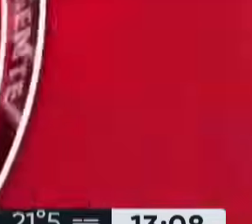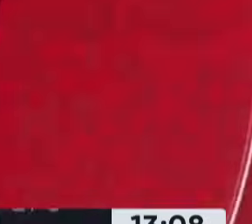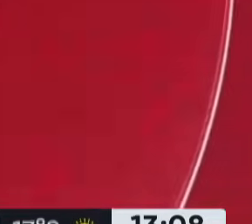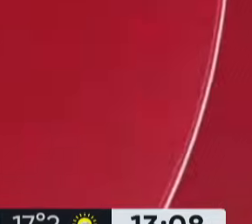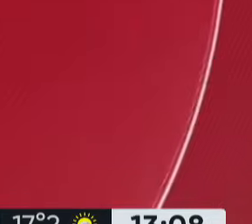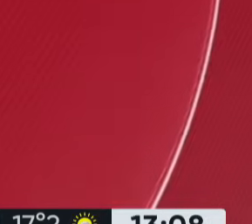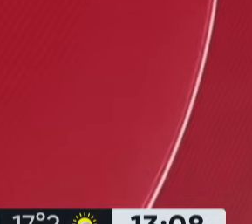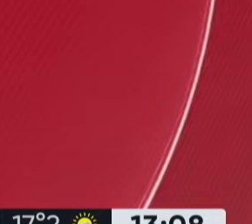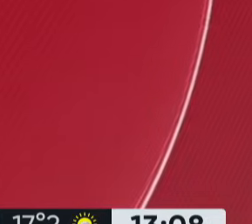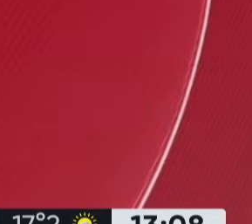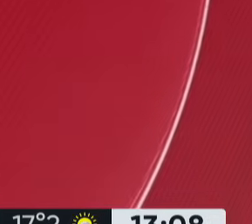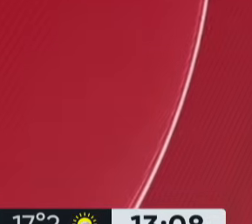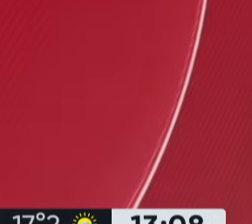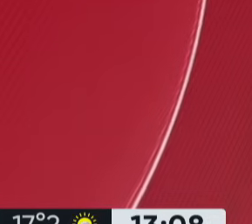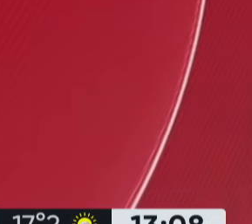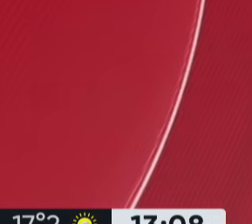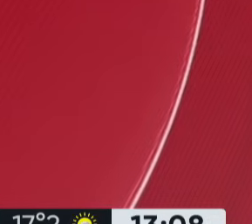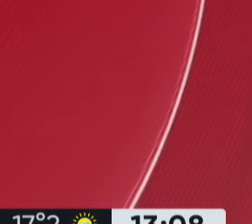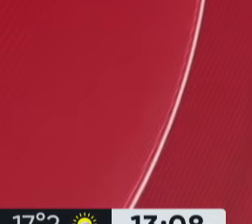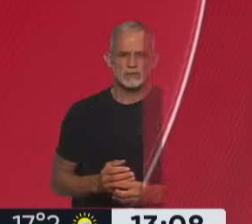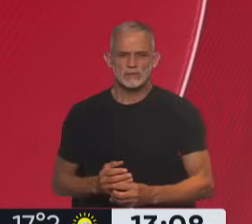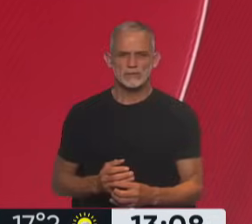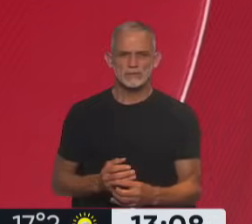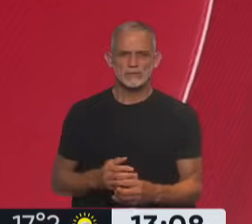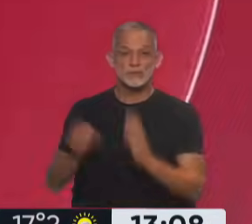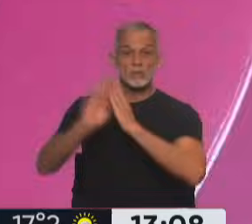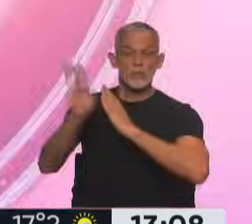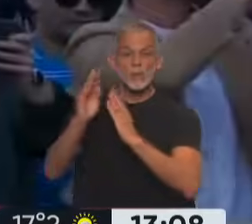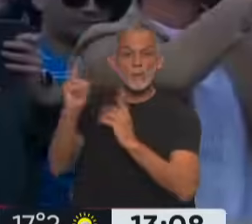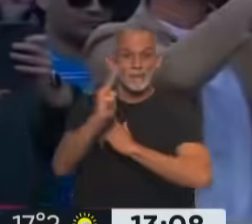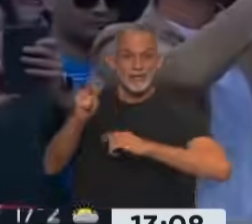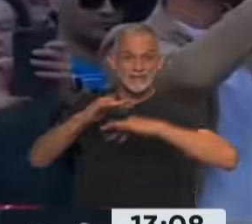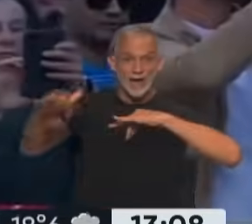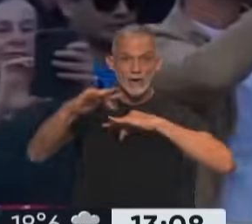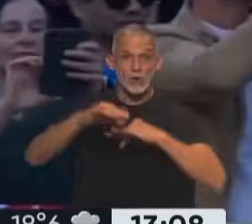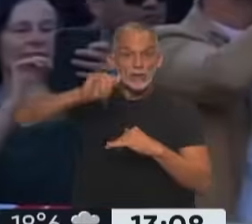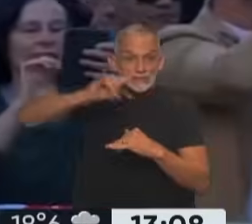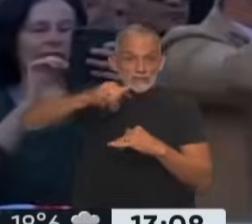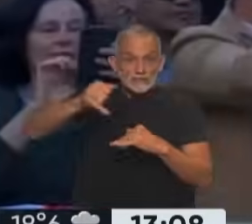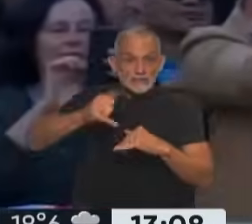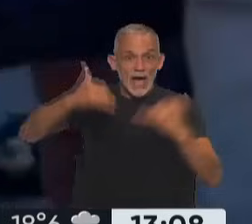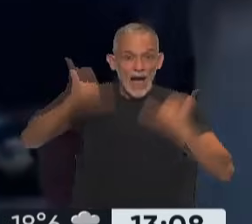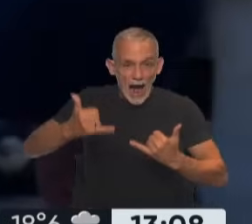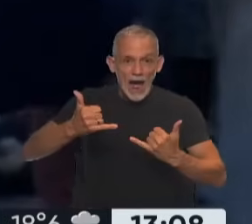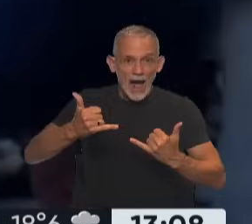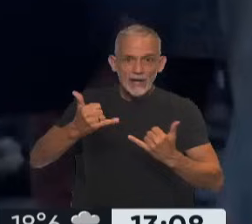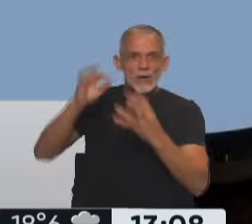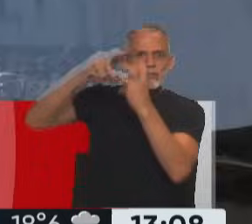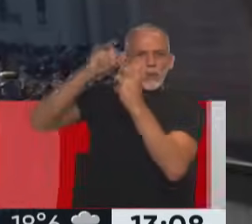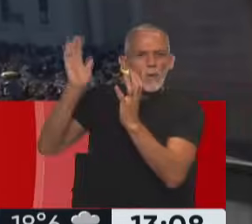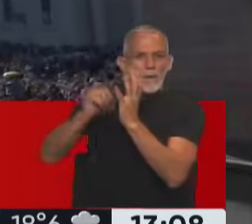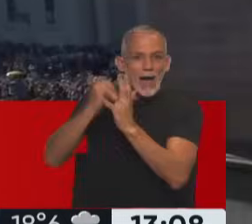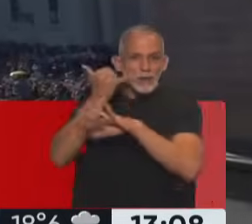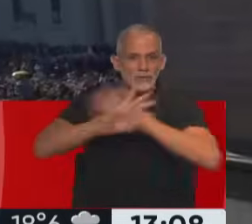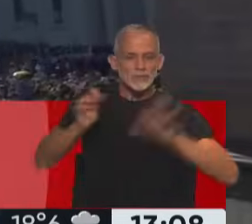Y atención, información urgente, nos vamos con la imagen en vivo al Vaticano porque sí, hay humo